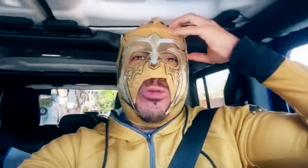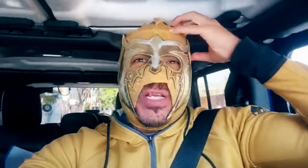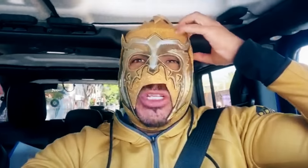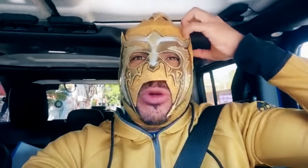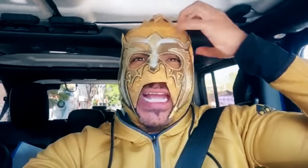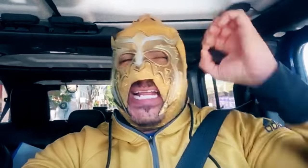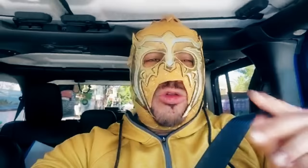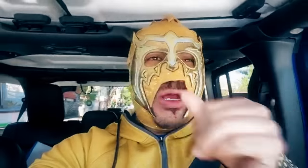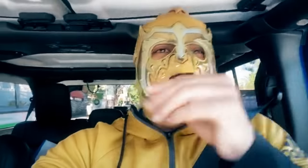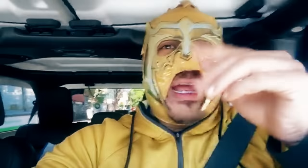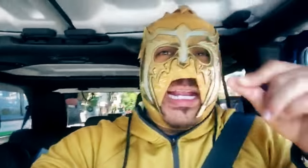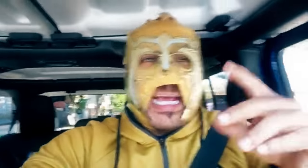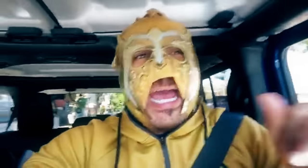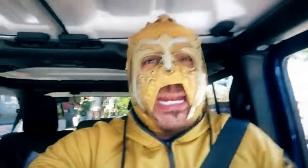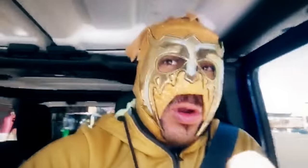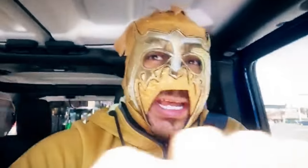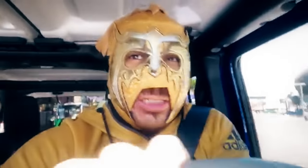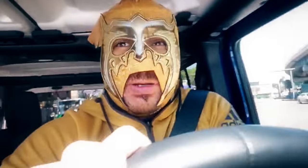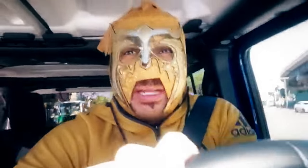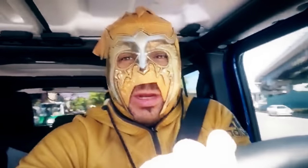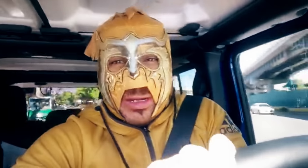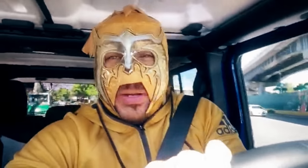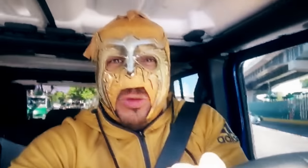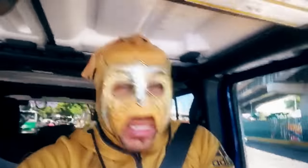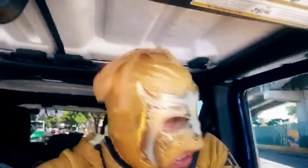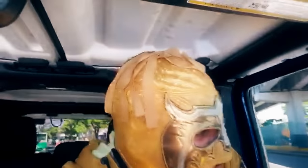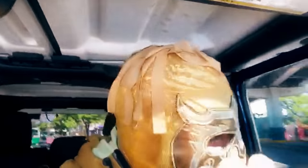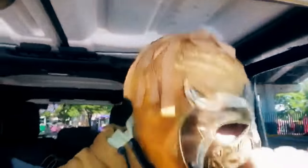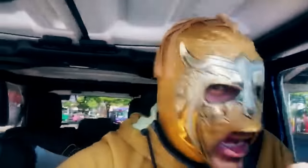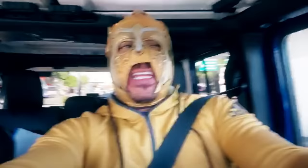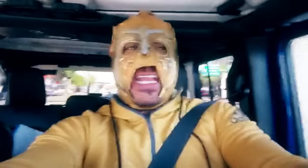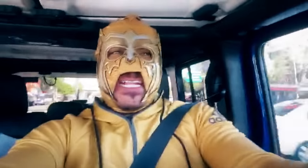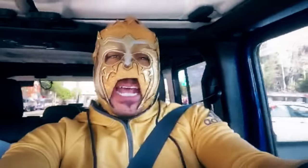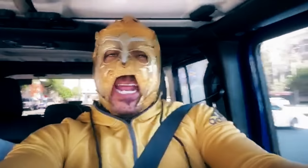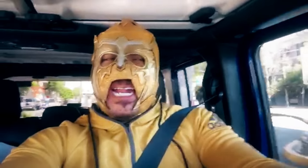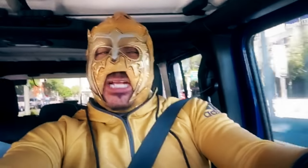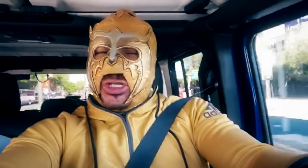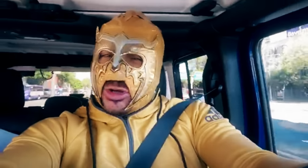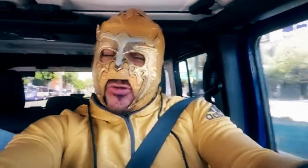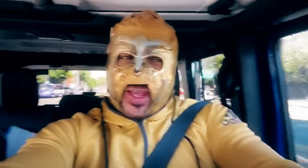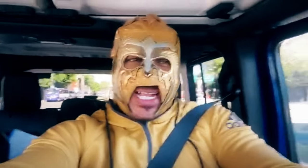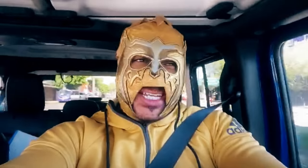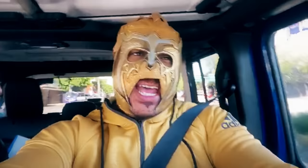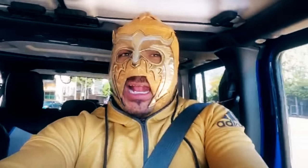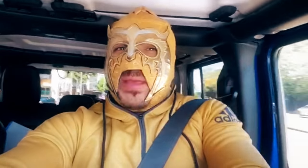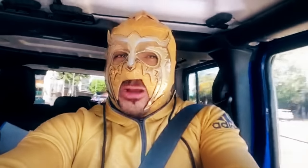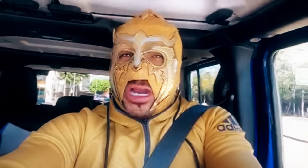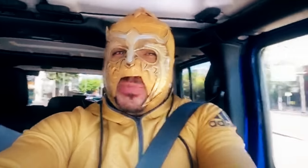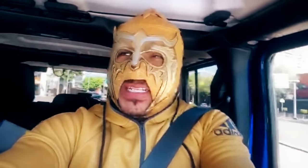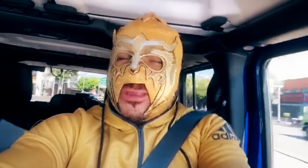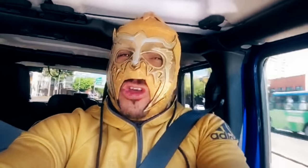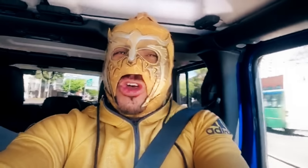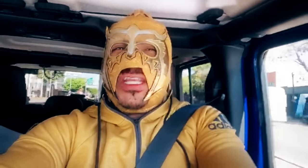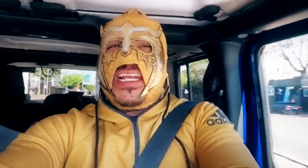mente de los pinches mortales suele ligar cualquier respuesta, cualquier pregunta, la suelen ligar. Sin editar el cacho de conferencia del